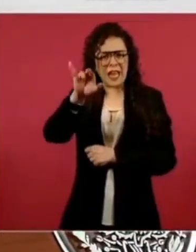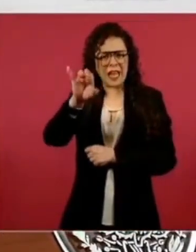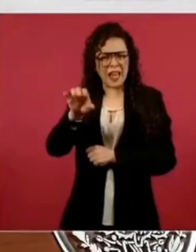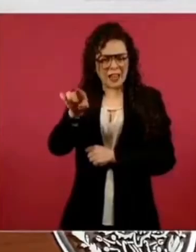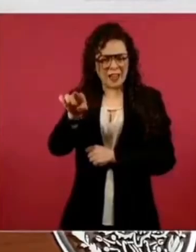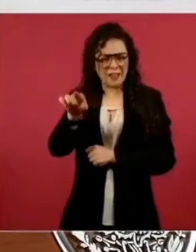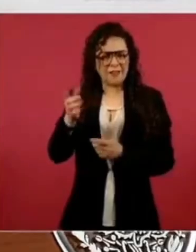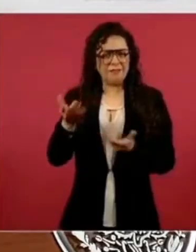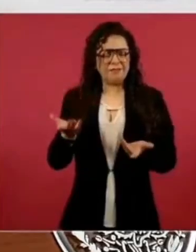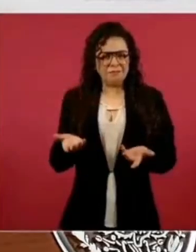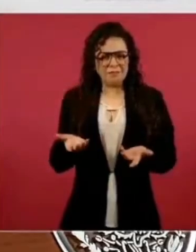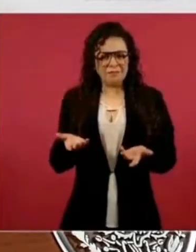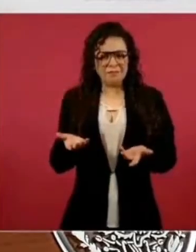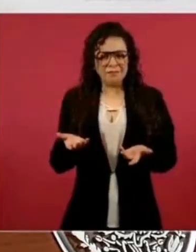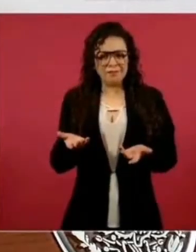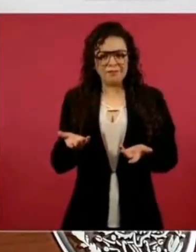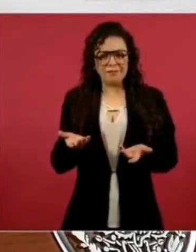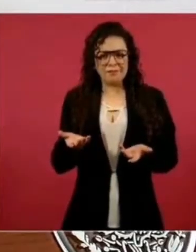¿No?